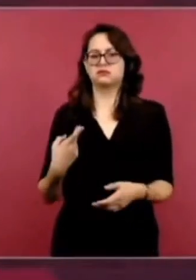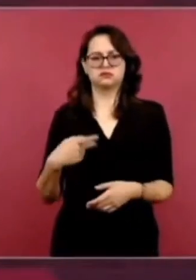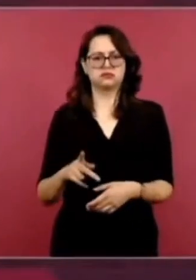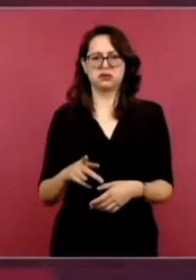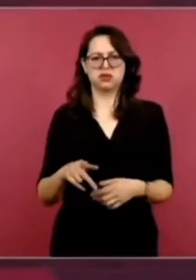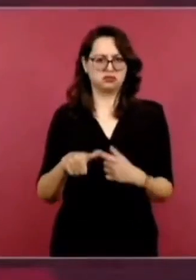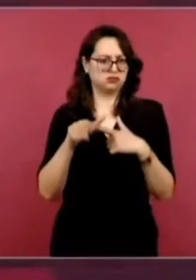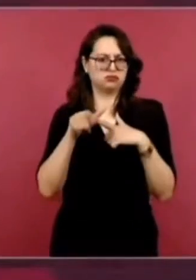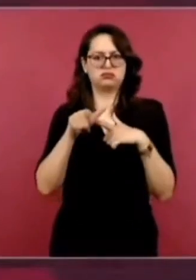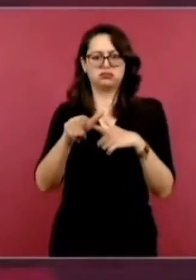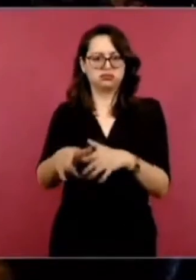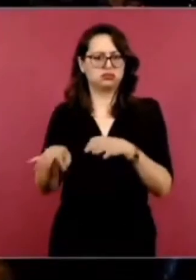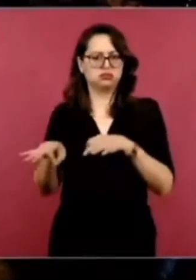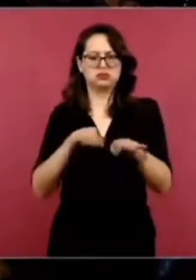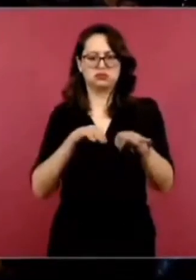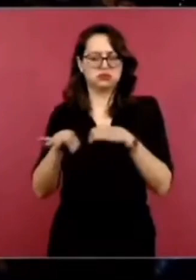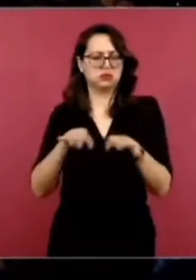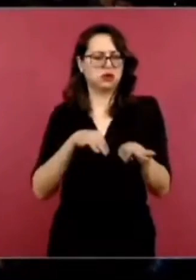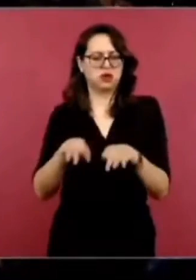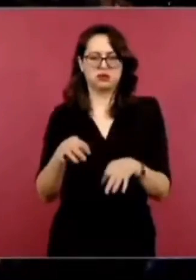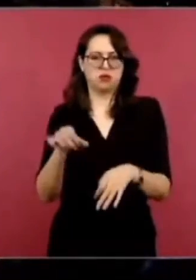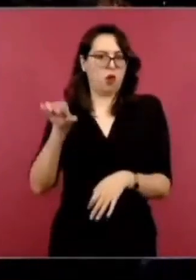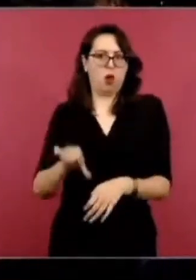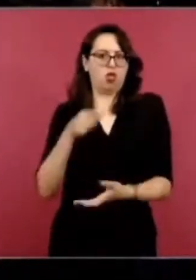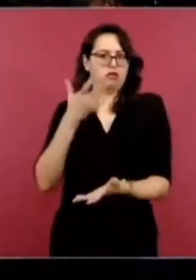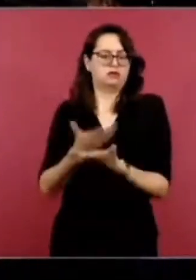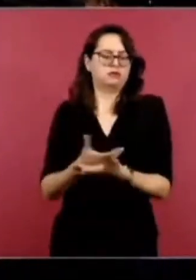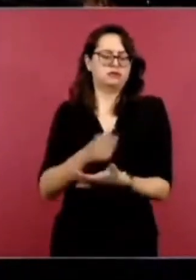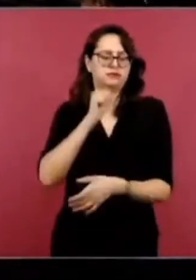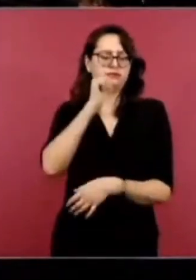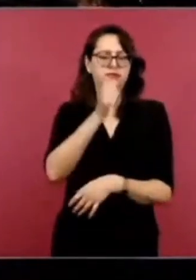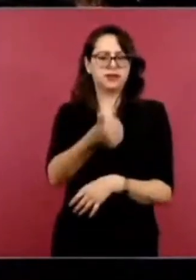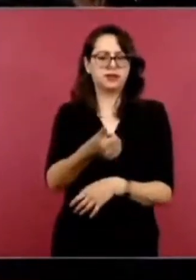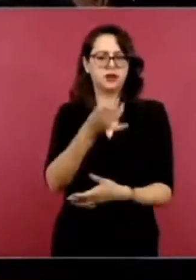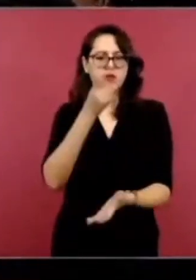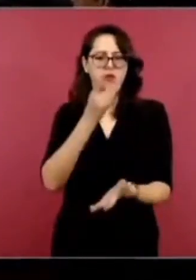reincorporarán a las actividades.